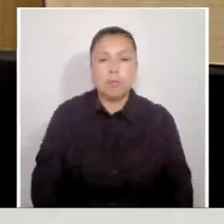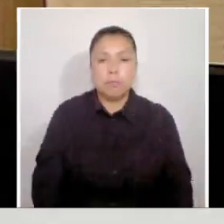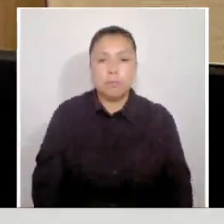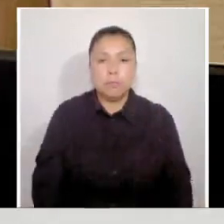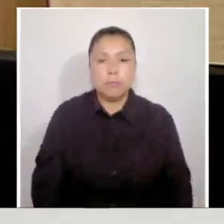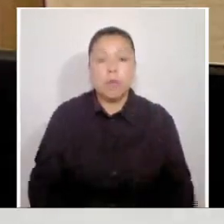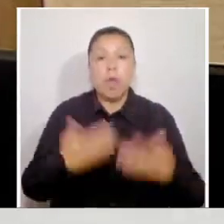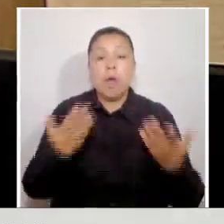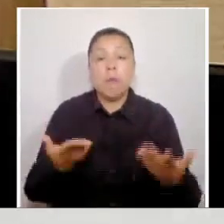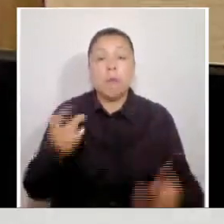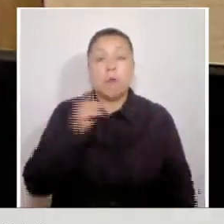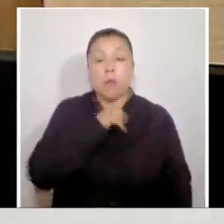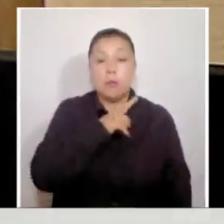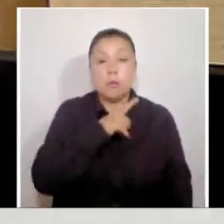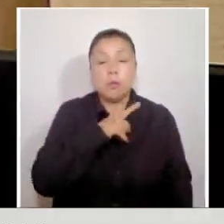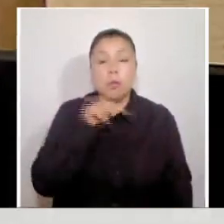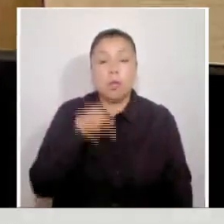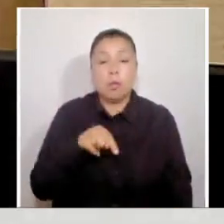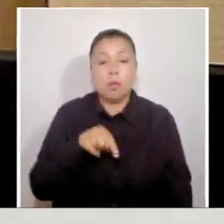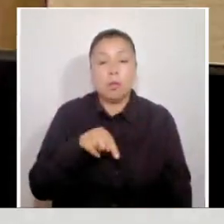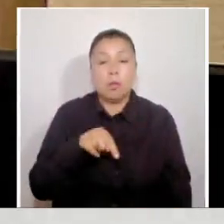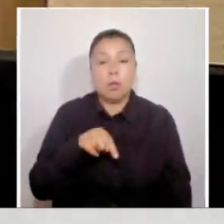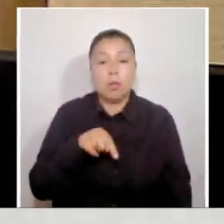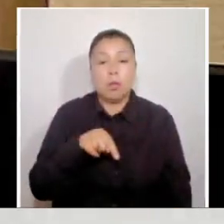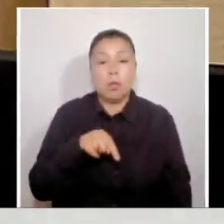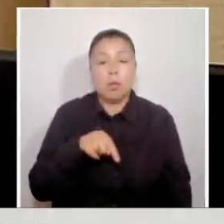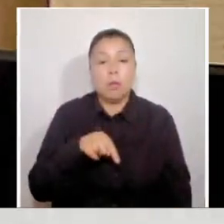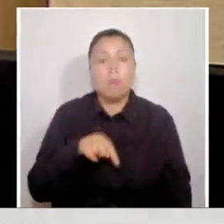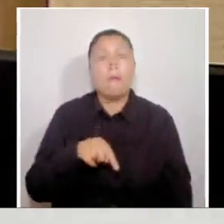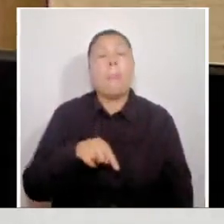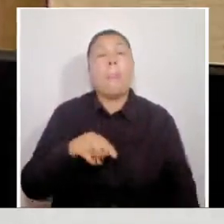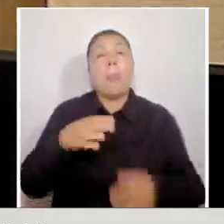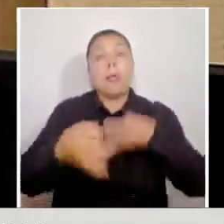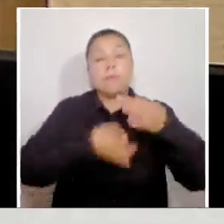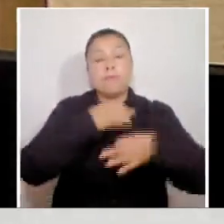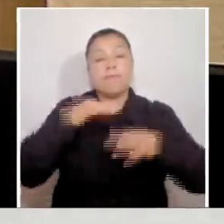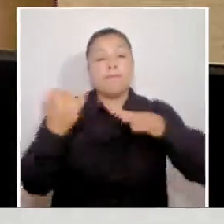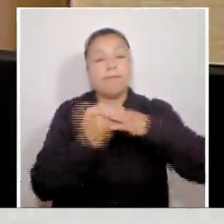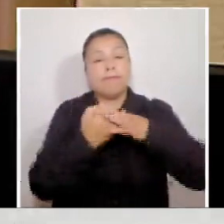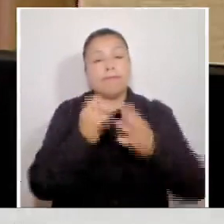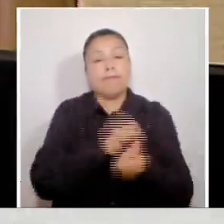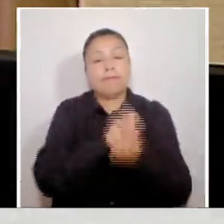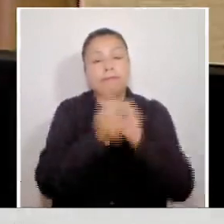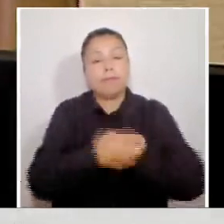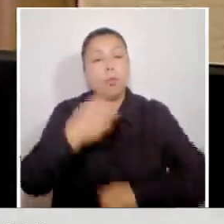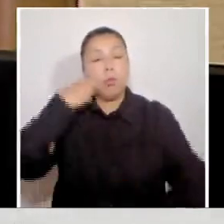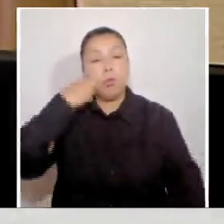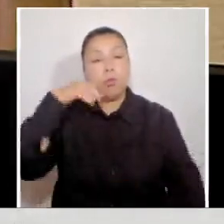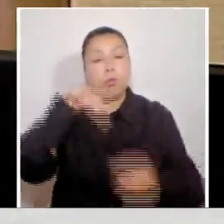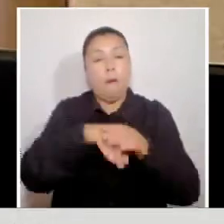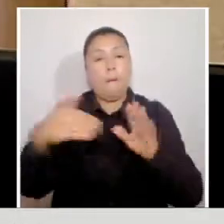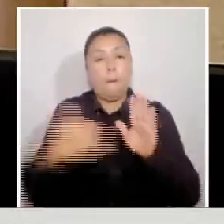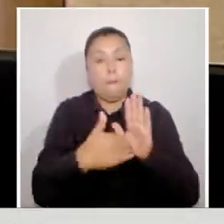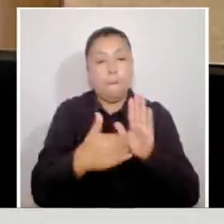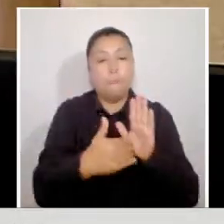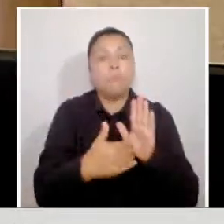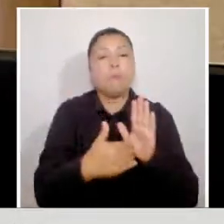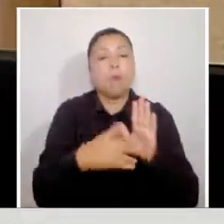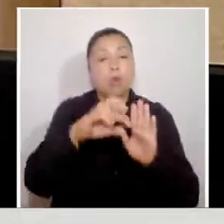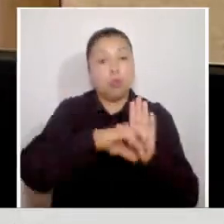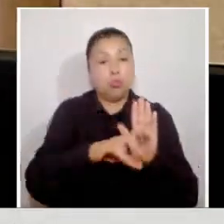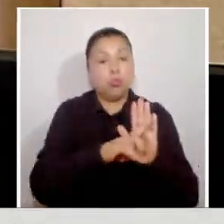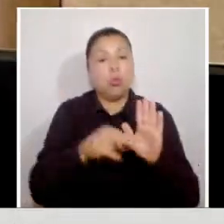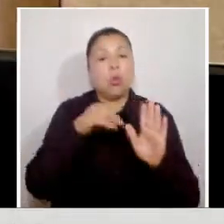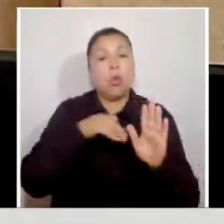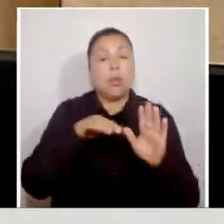finalizar desde esta inclusiva humanista transformadora votaré a favor de este proyecto Y en este mismo